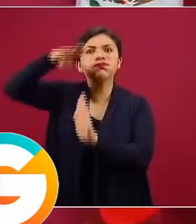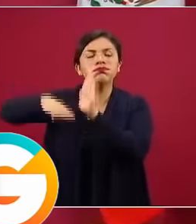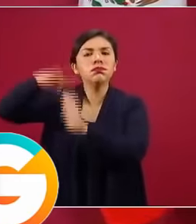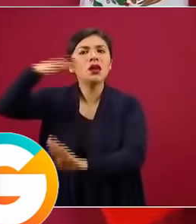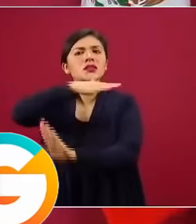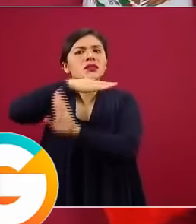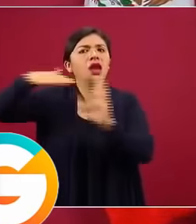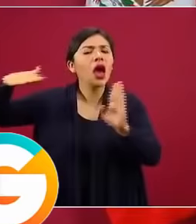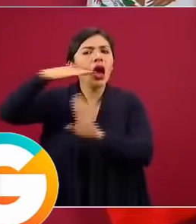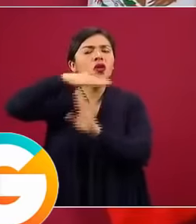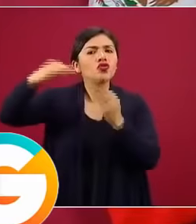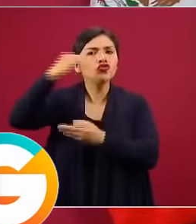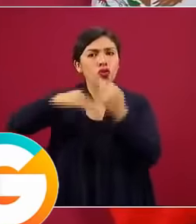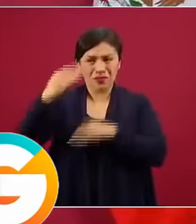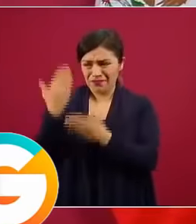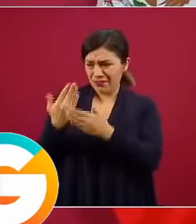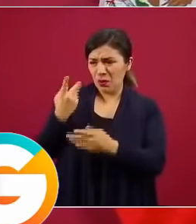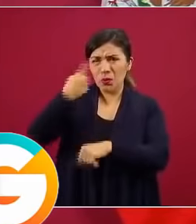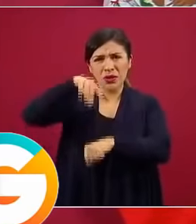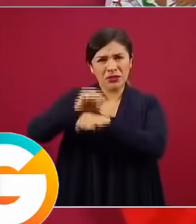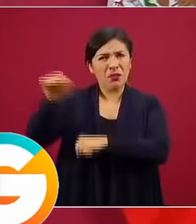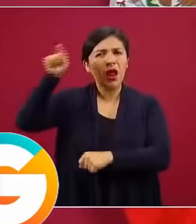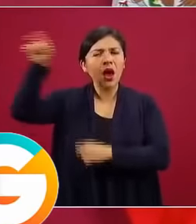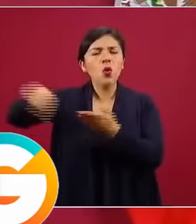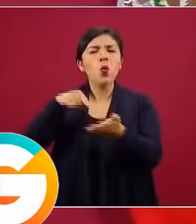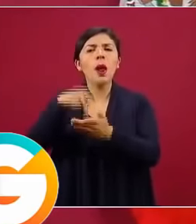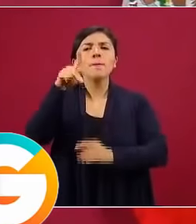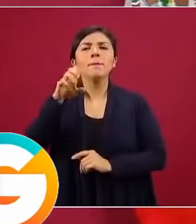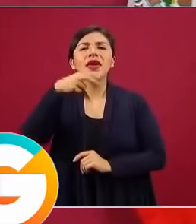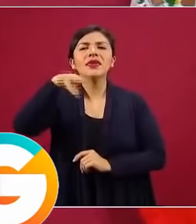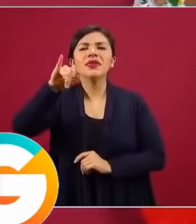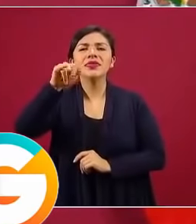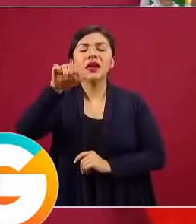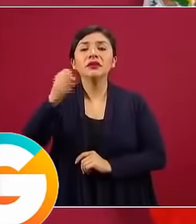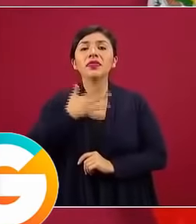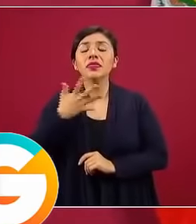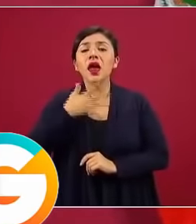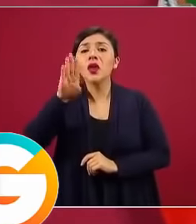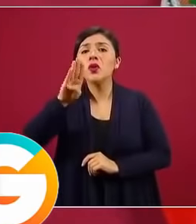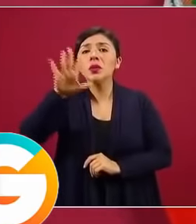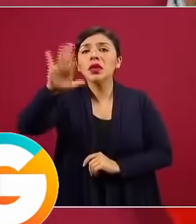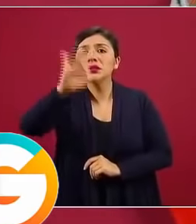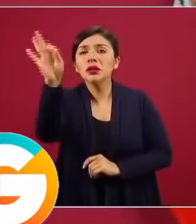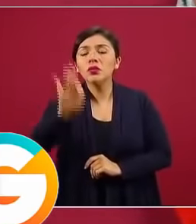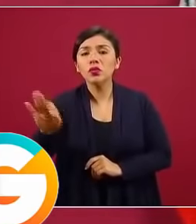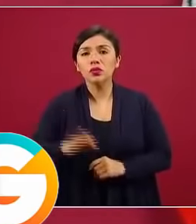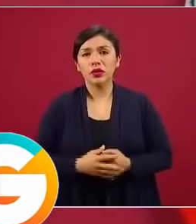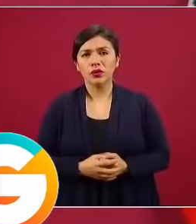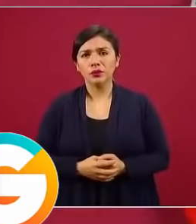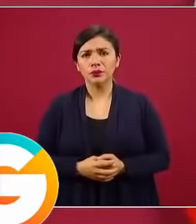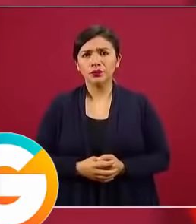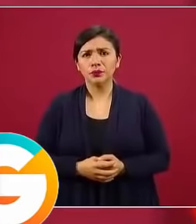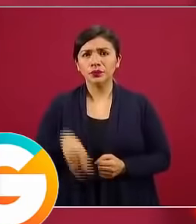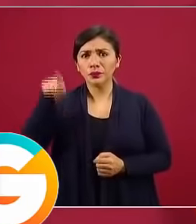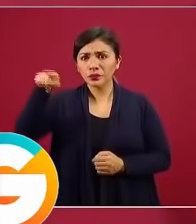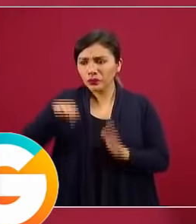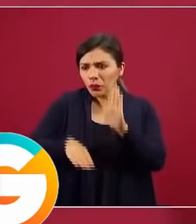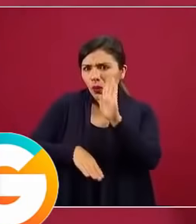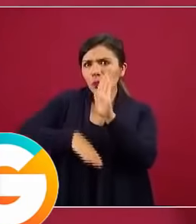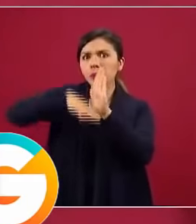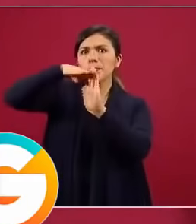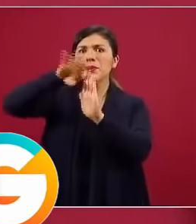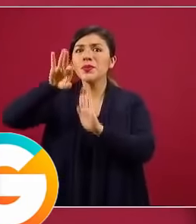semana la presa Peñitas tenía 95% de su capacidad.